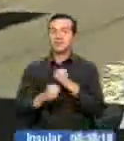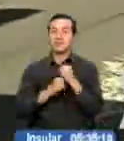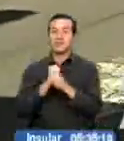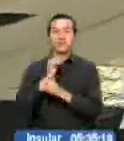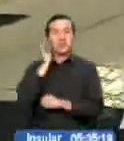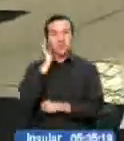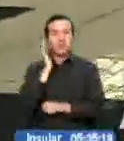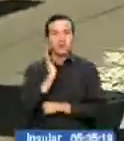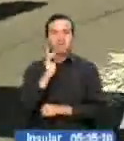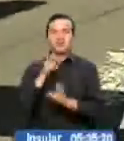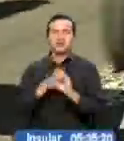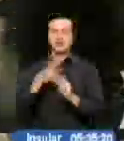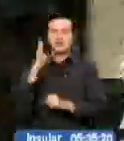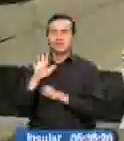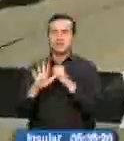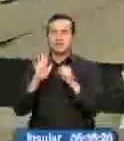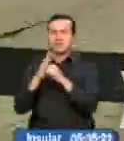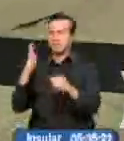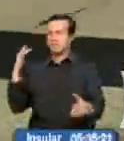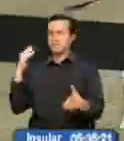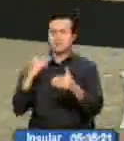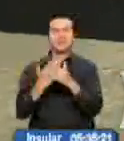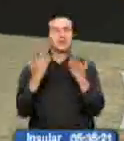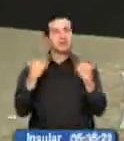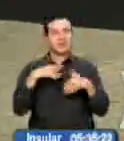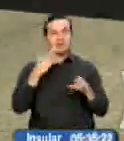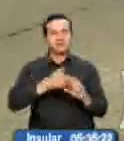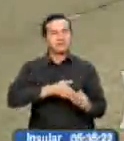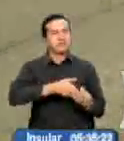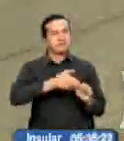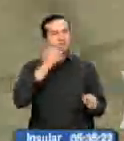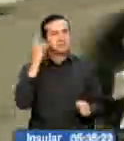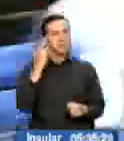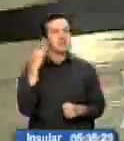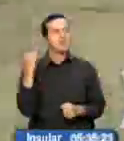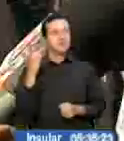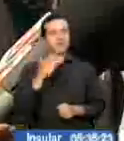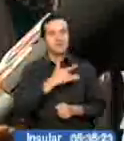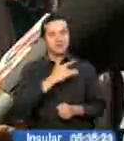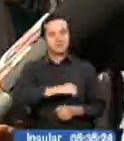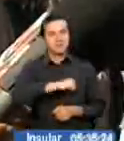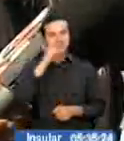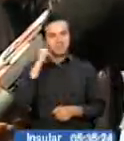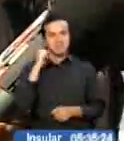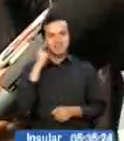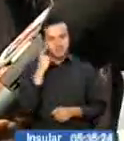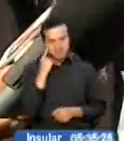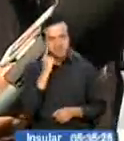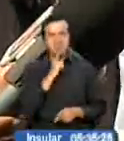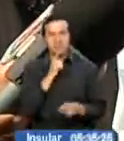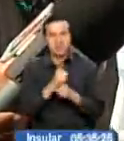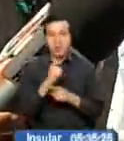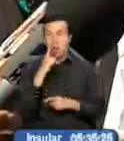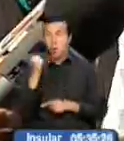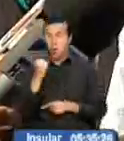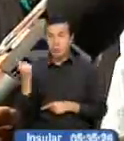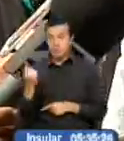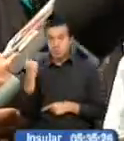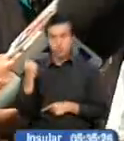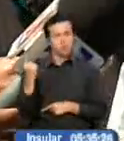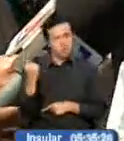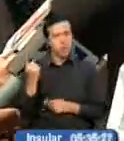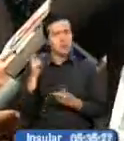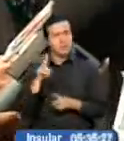quien participa desde los 5 y se despide de esta competencia con un triunfo. Toca demostrar que no solo los hombres pueden y